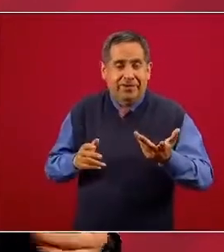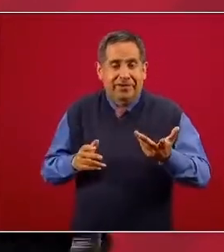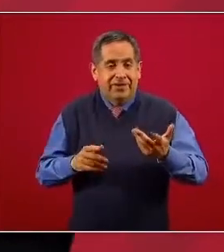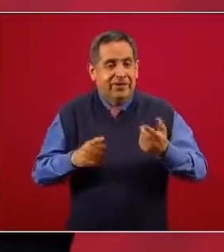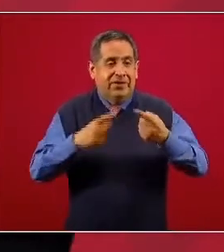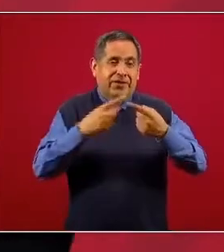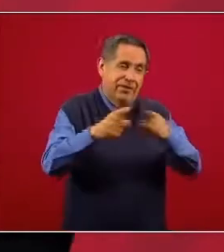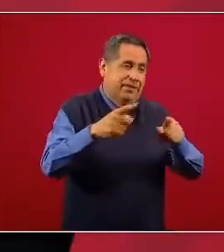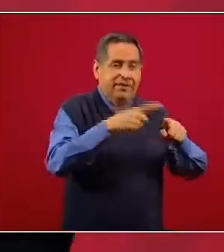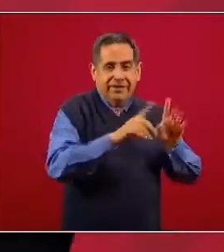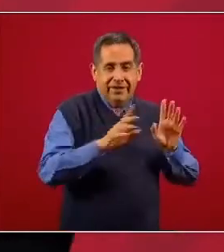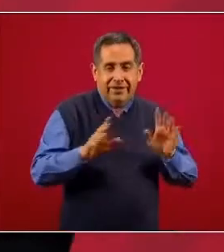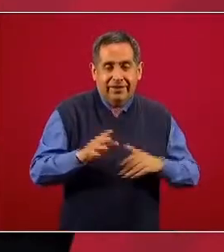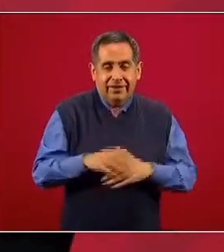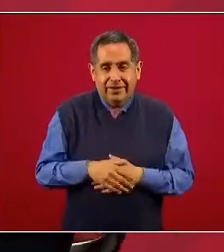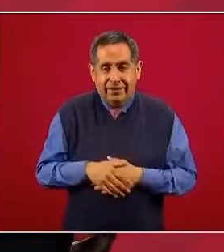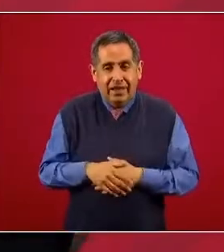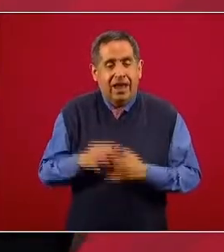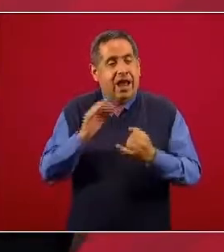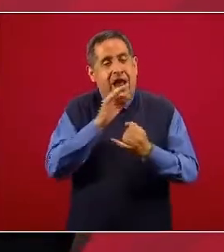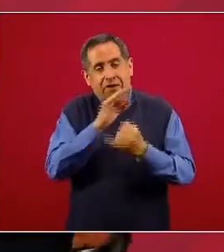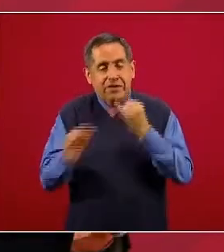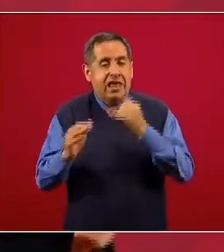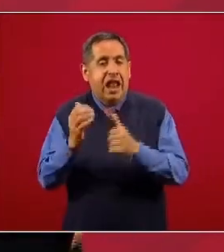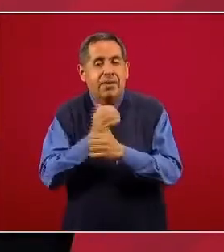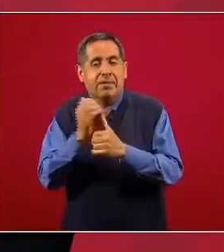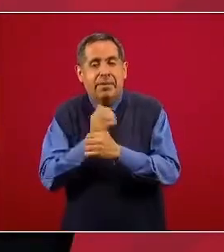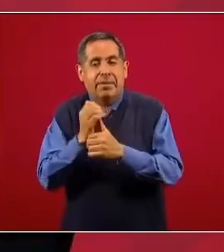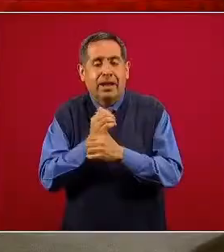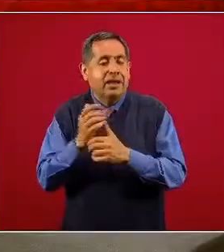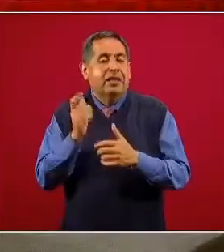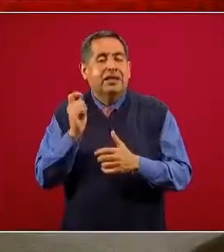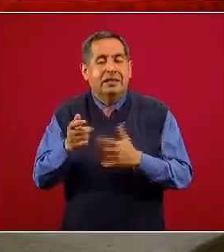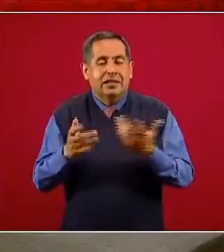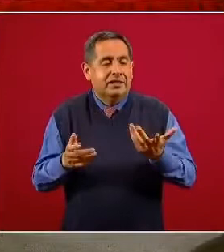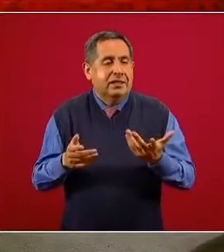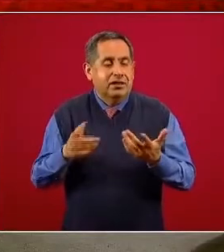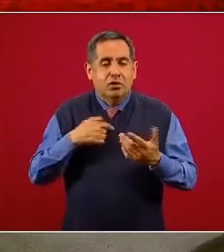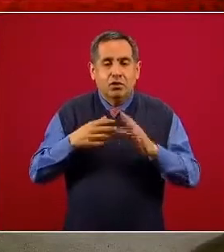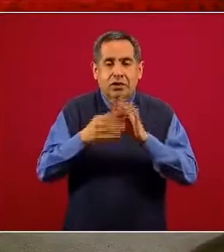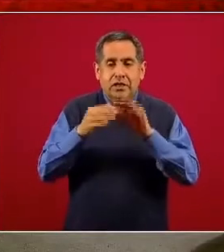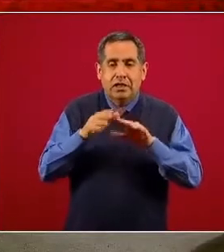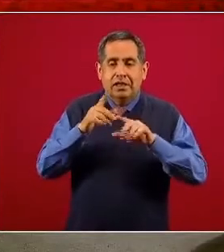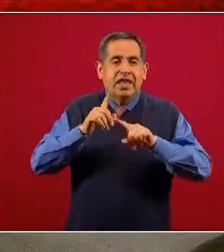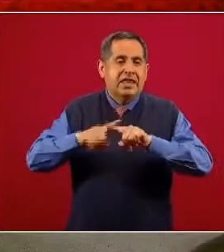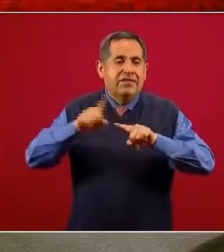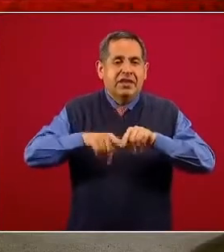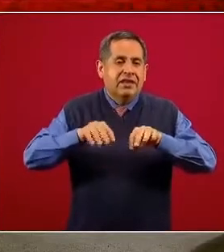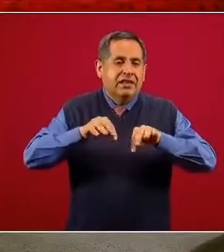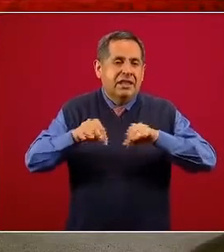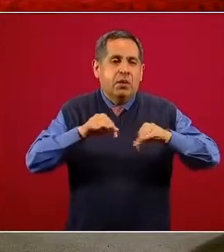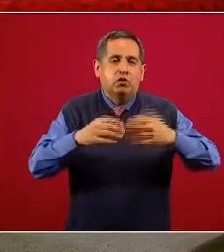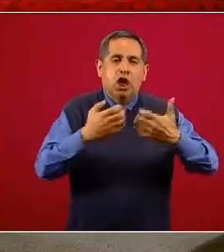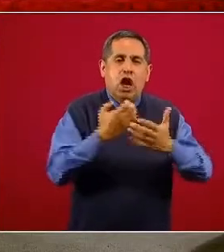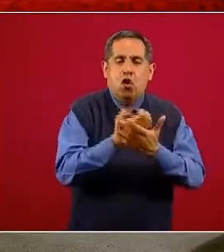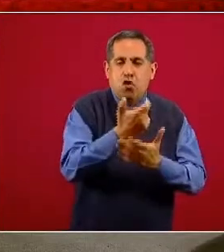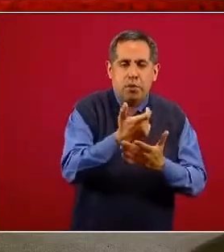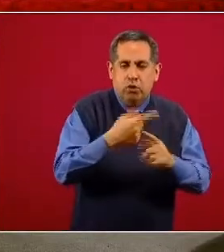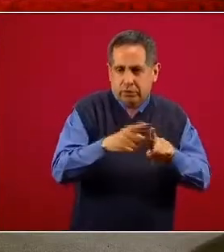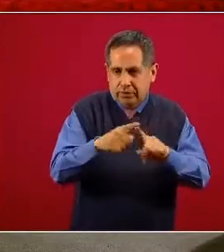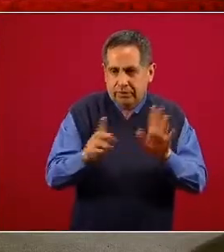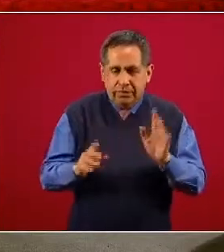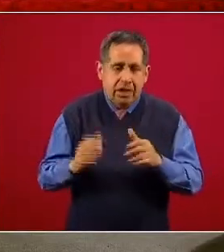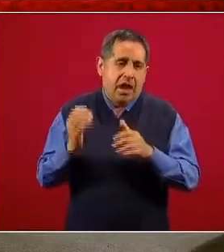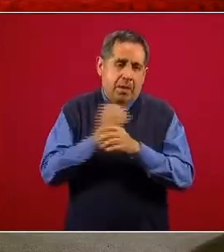naturaleza diferente. Cuando dije al final están los bares, me referí respecto a distintas actividades económicas y